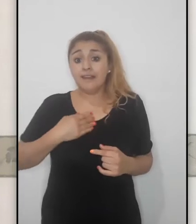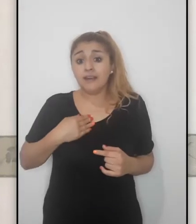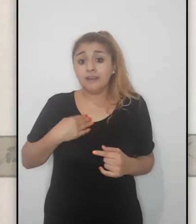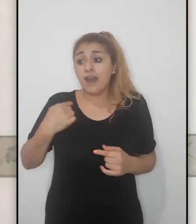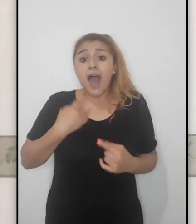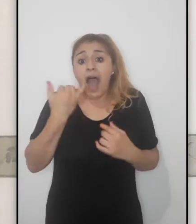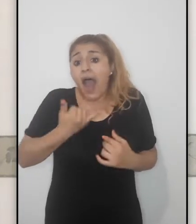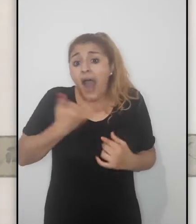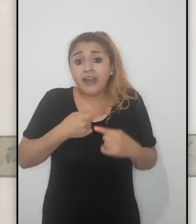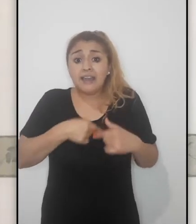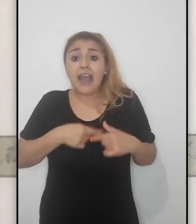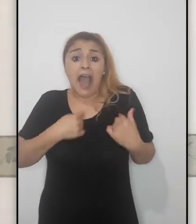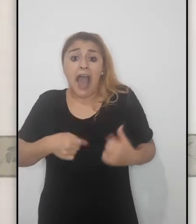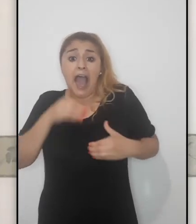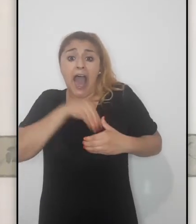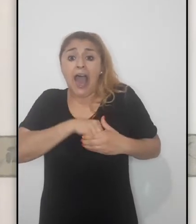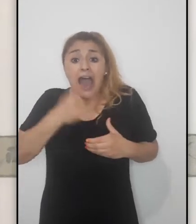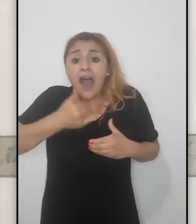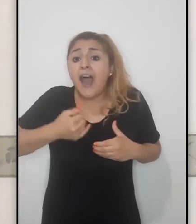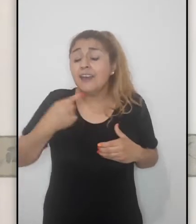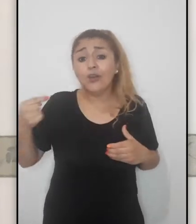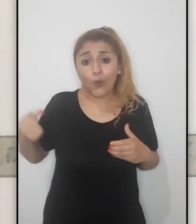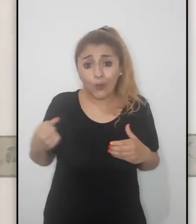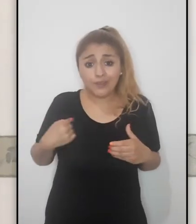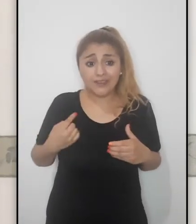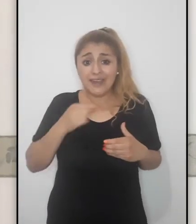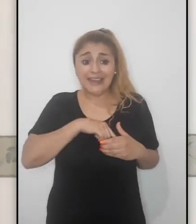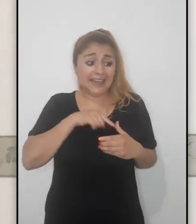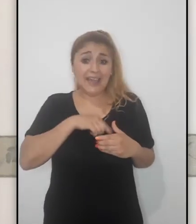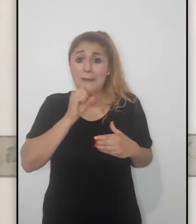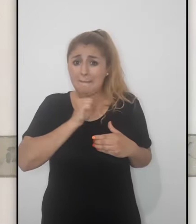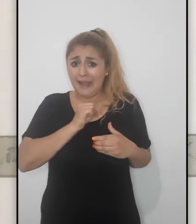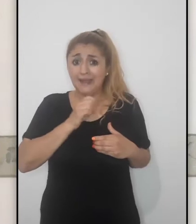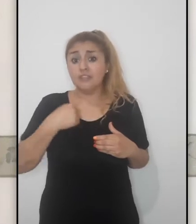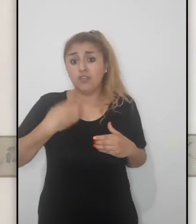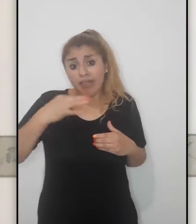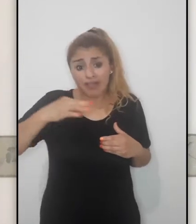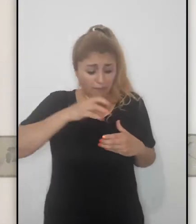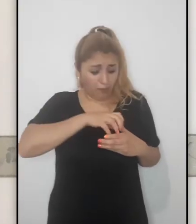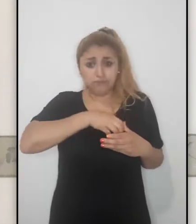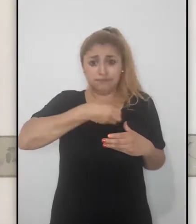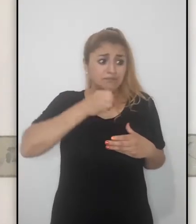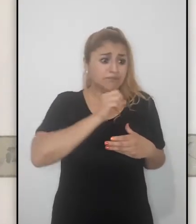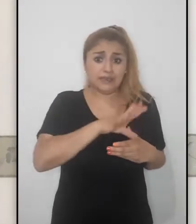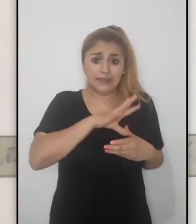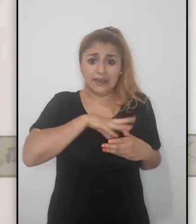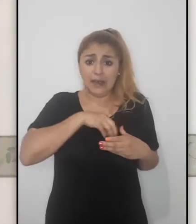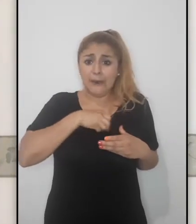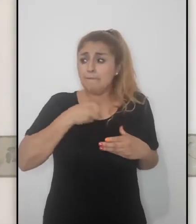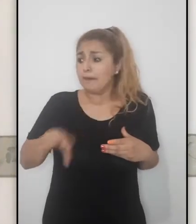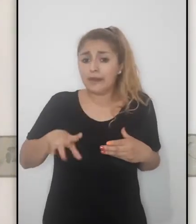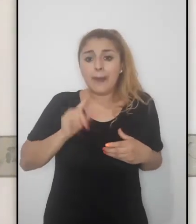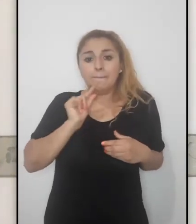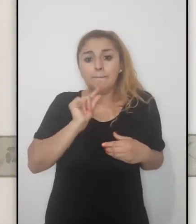y porque son pecados es rd camino pero porque no queremos fallar le a dios y porque amamos